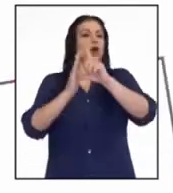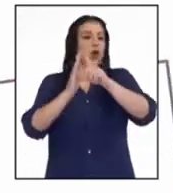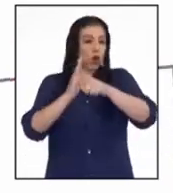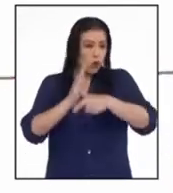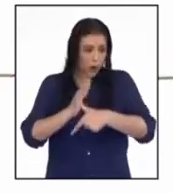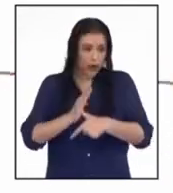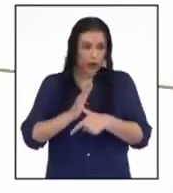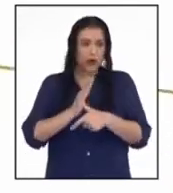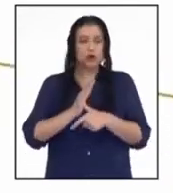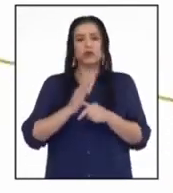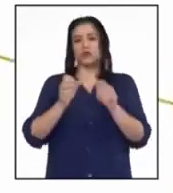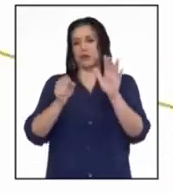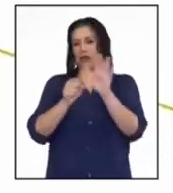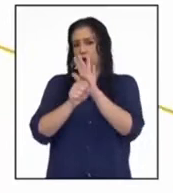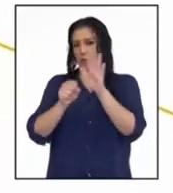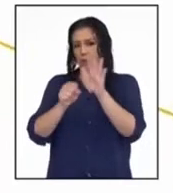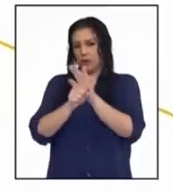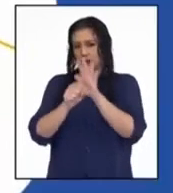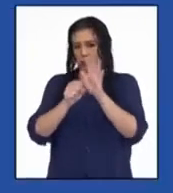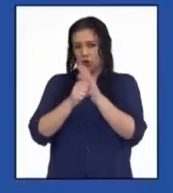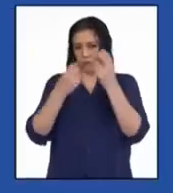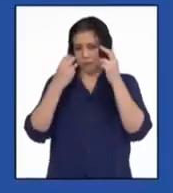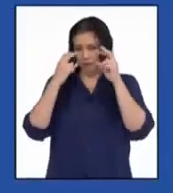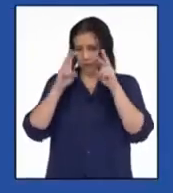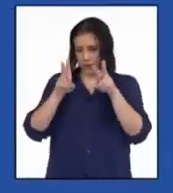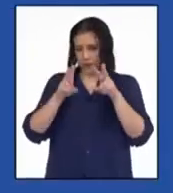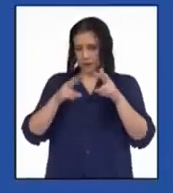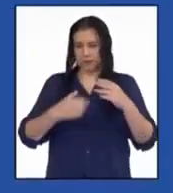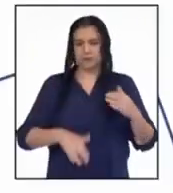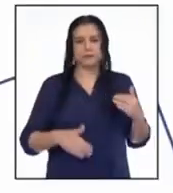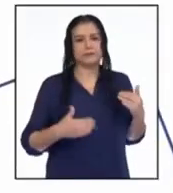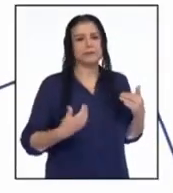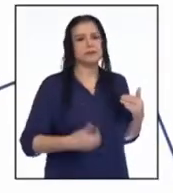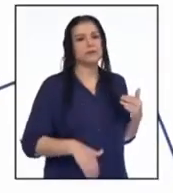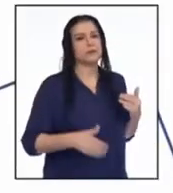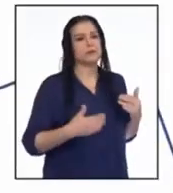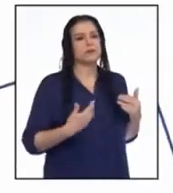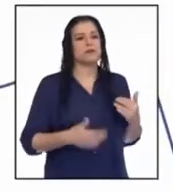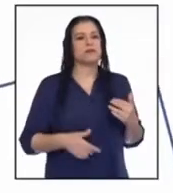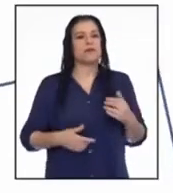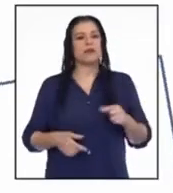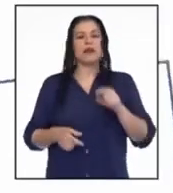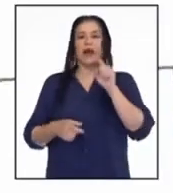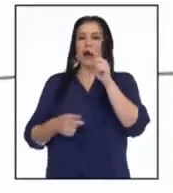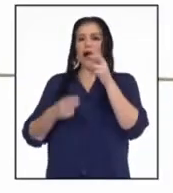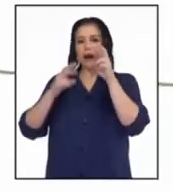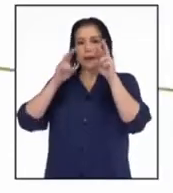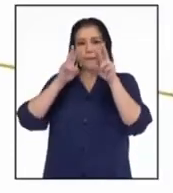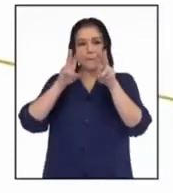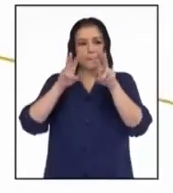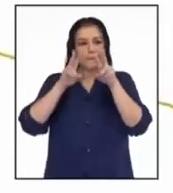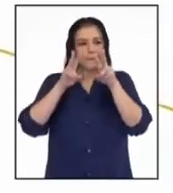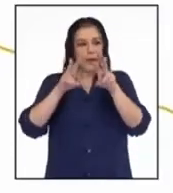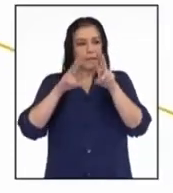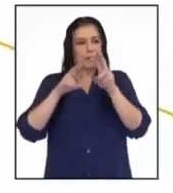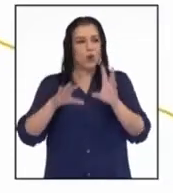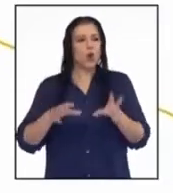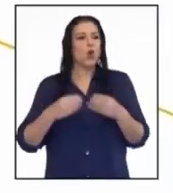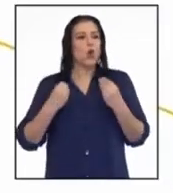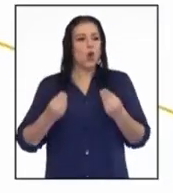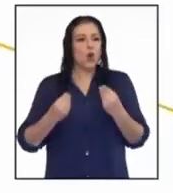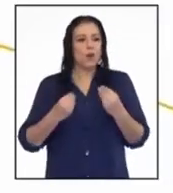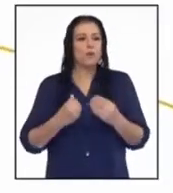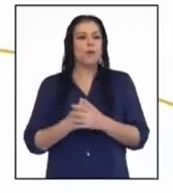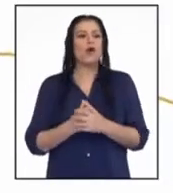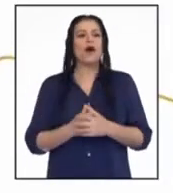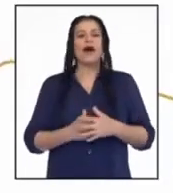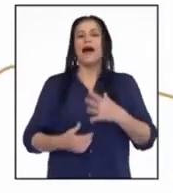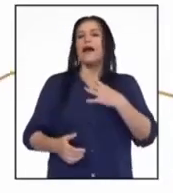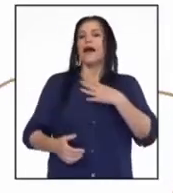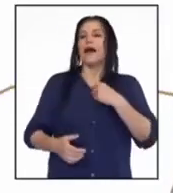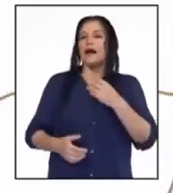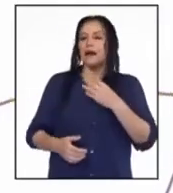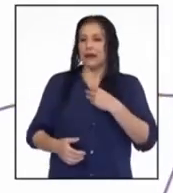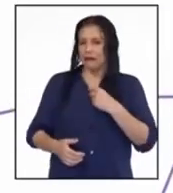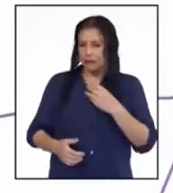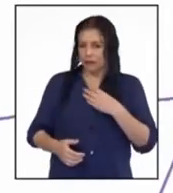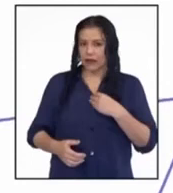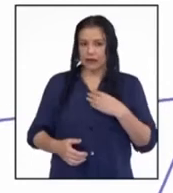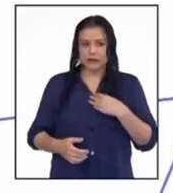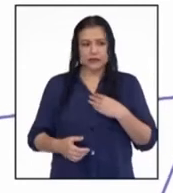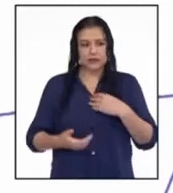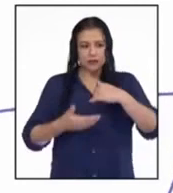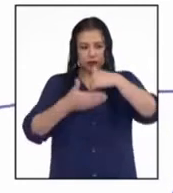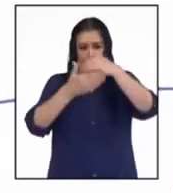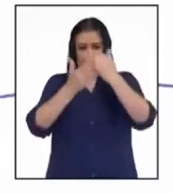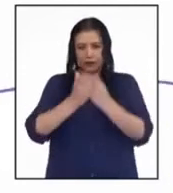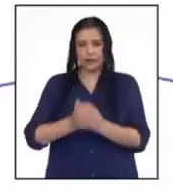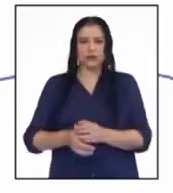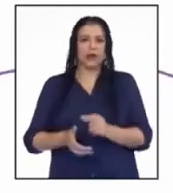Posteriormente quedó completada así. En ella visualizamos cómo la variable edad fue